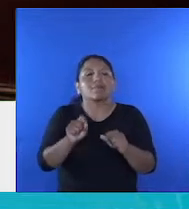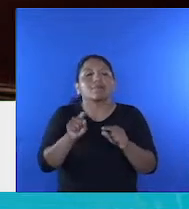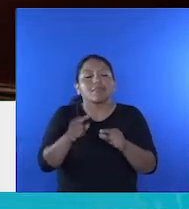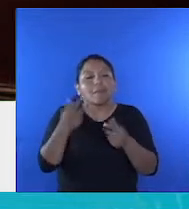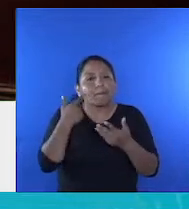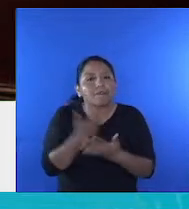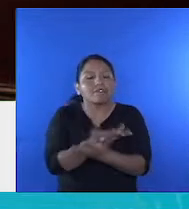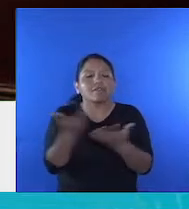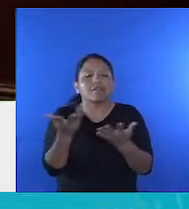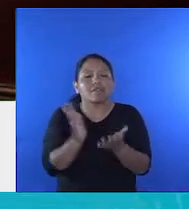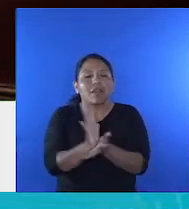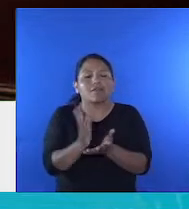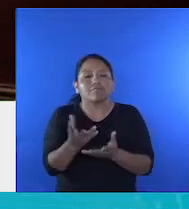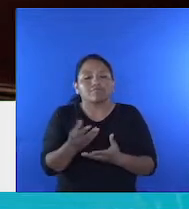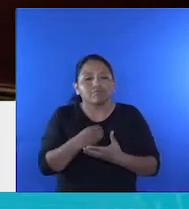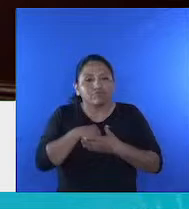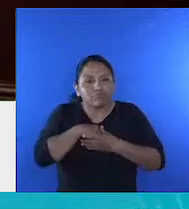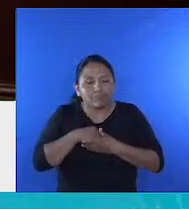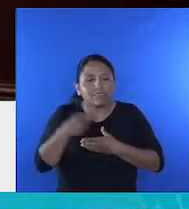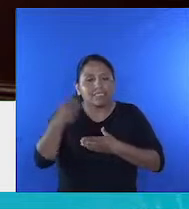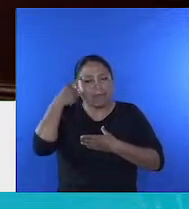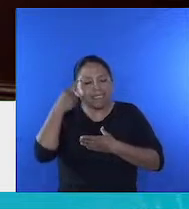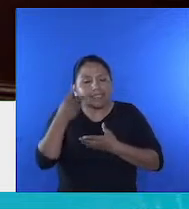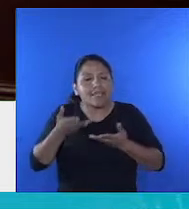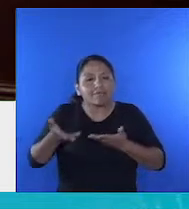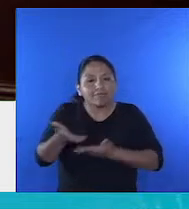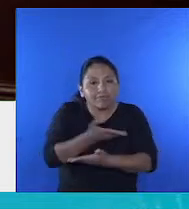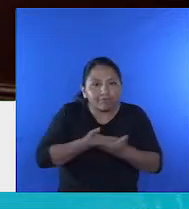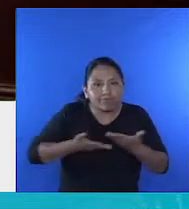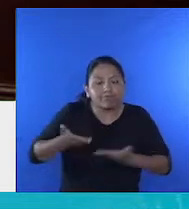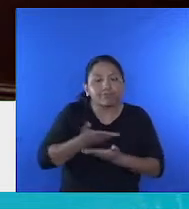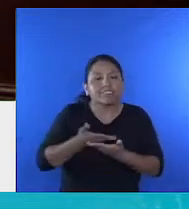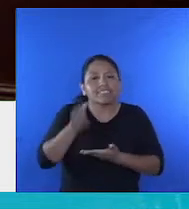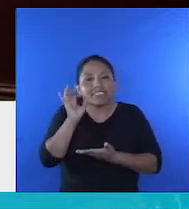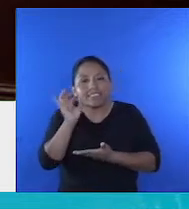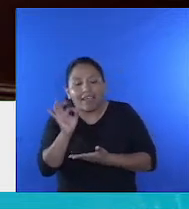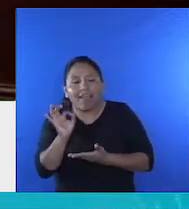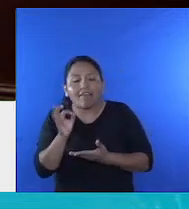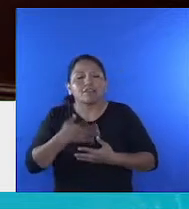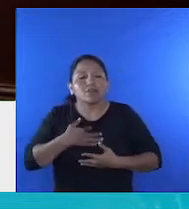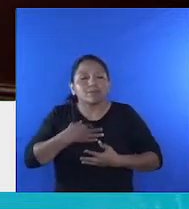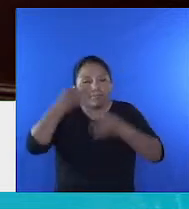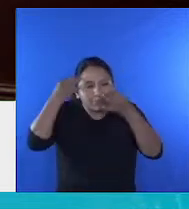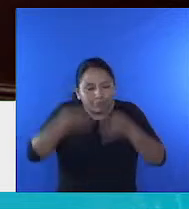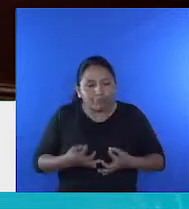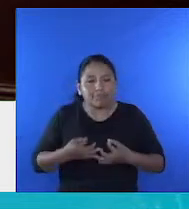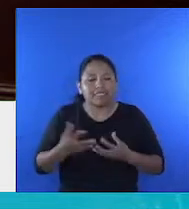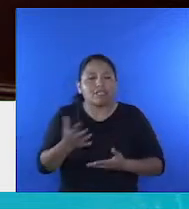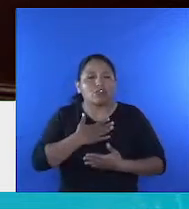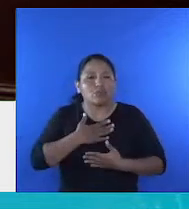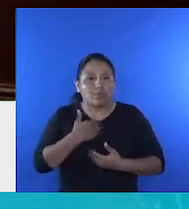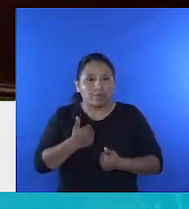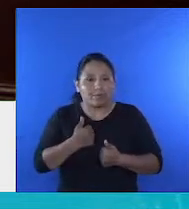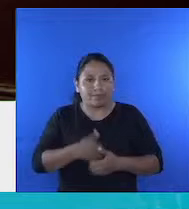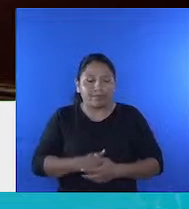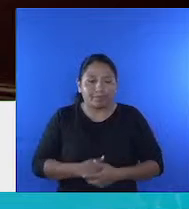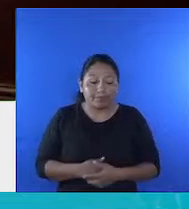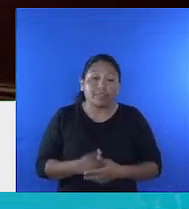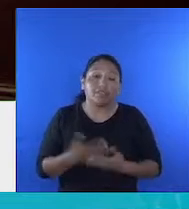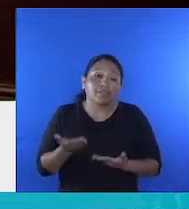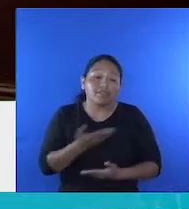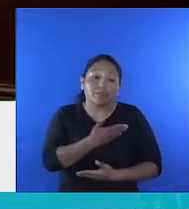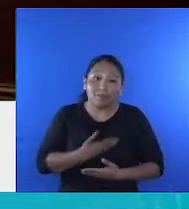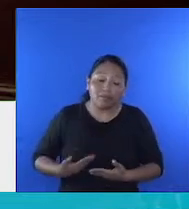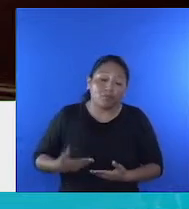de visibilizar su llamado, de pensarla y debatirla, de saber con profunda convicción que nos pertenece. Así que, señor presidente,